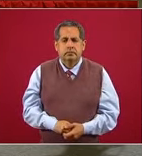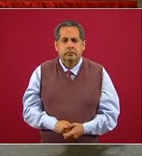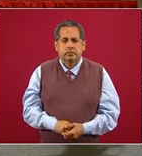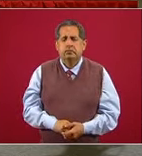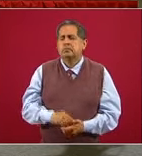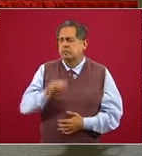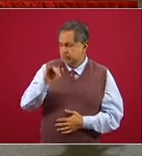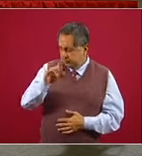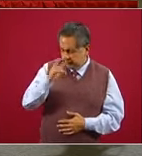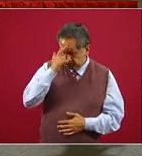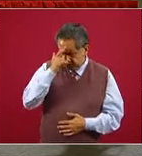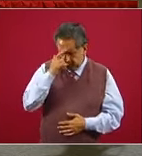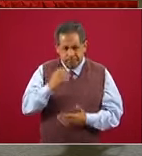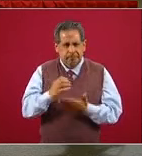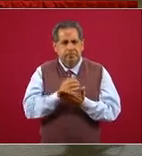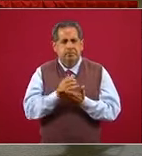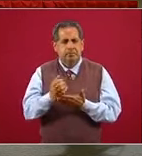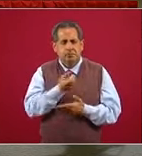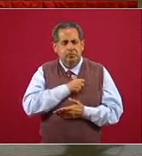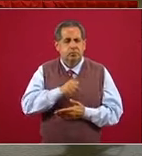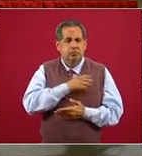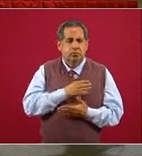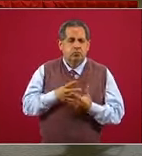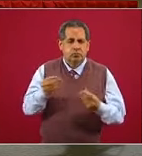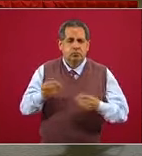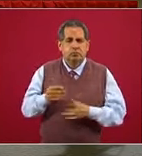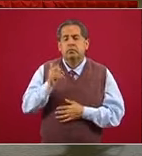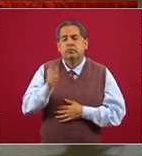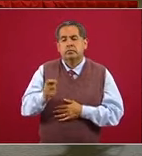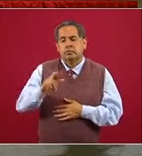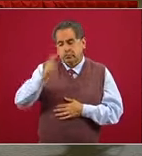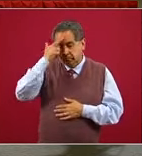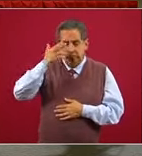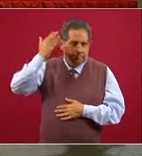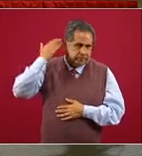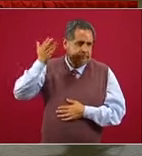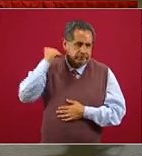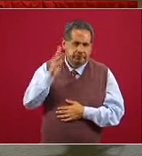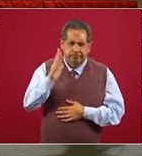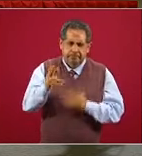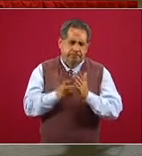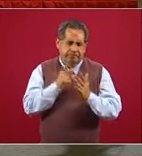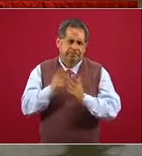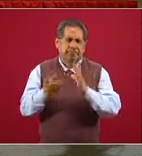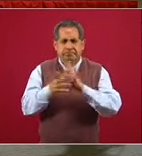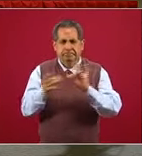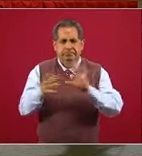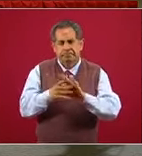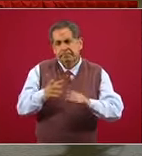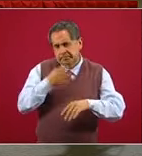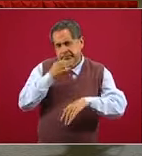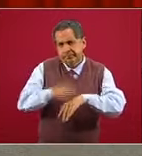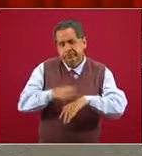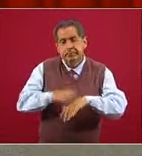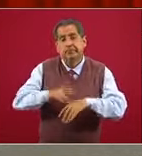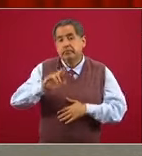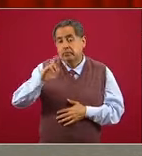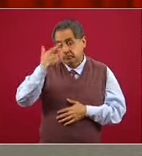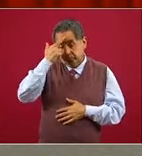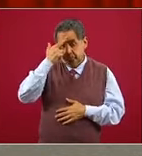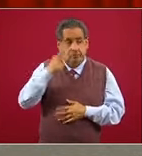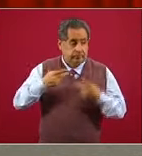sí, de los recuperados. Claro, los recuperados, de hecho lo habíamos también comentado en algunas conferencias previas. Recordemos